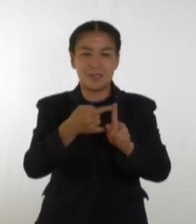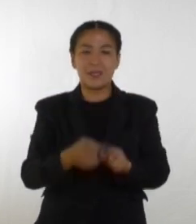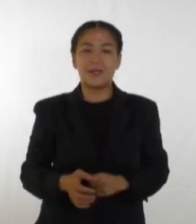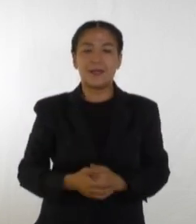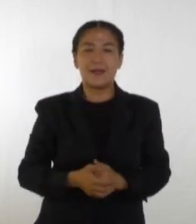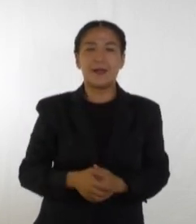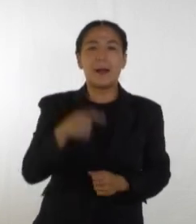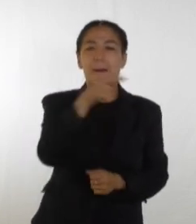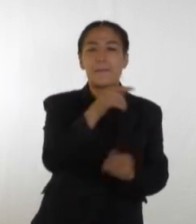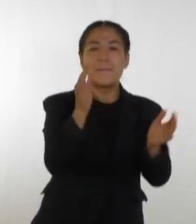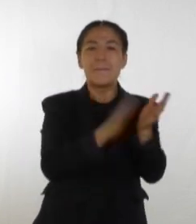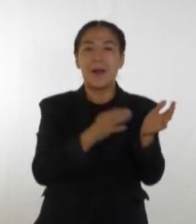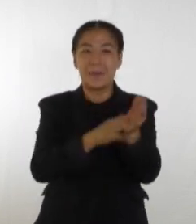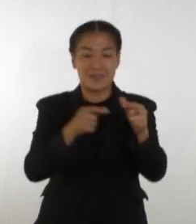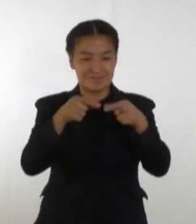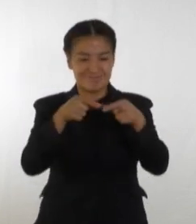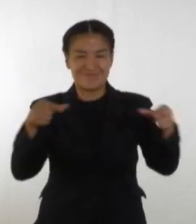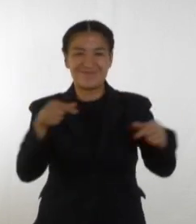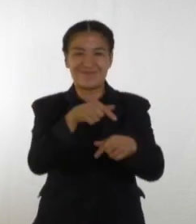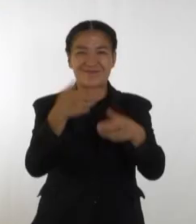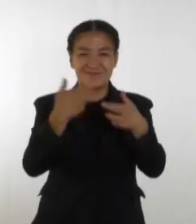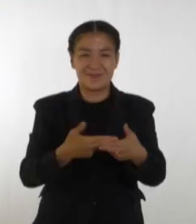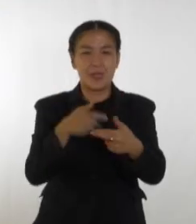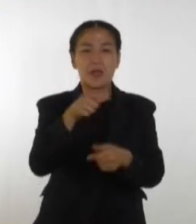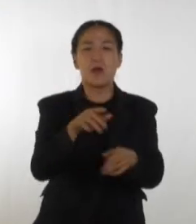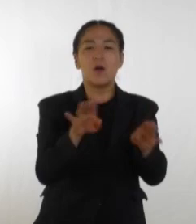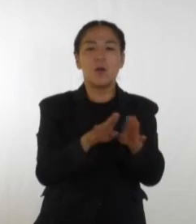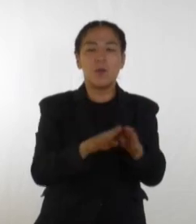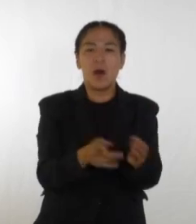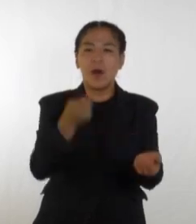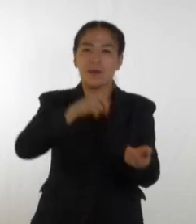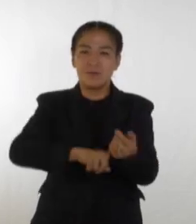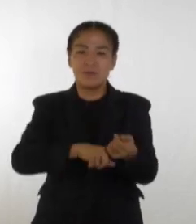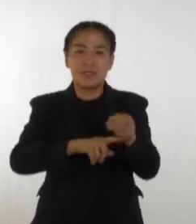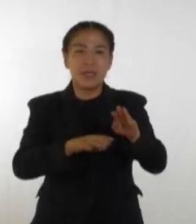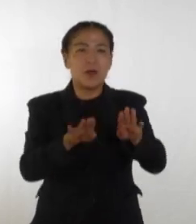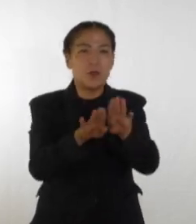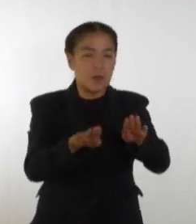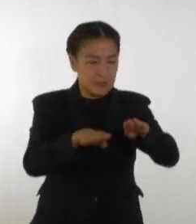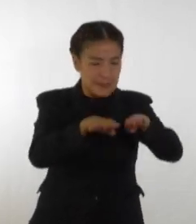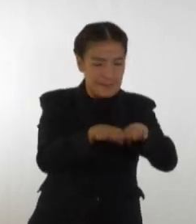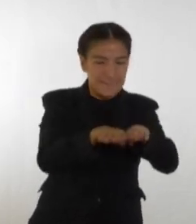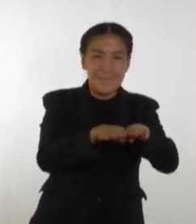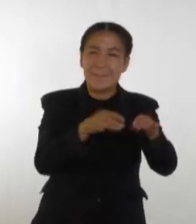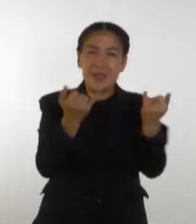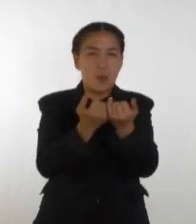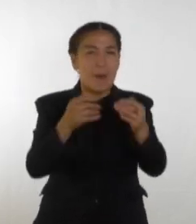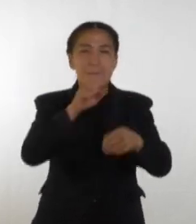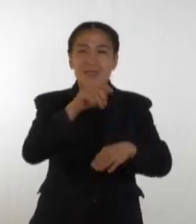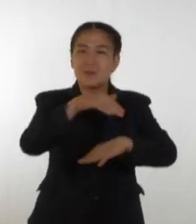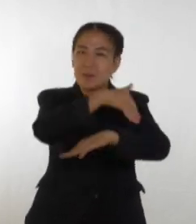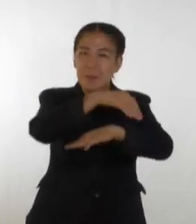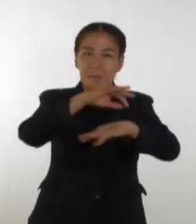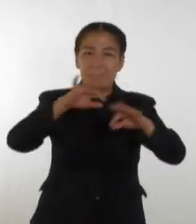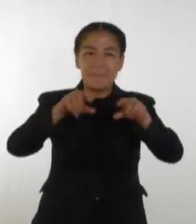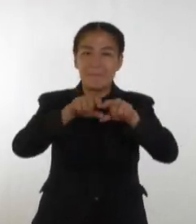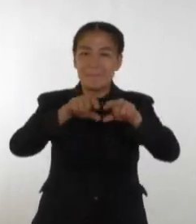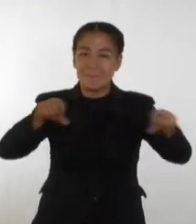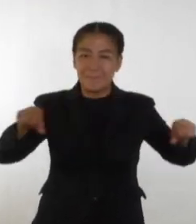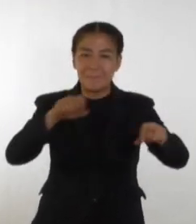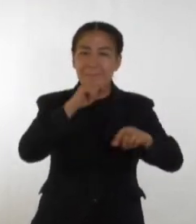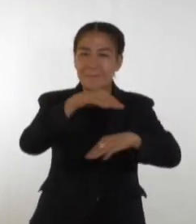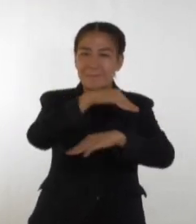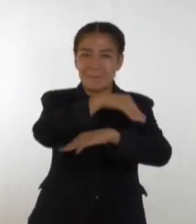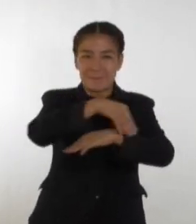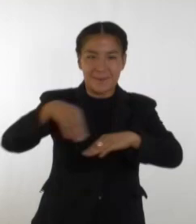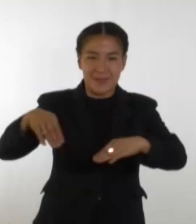referencia. Vamos a tomar el papel sobrante, vamos a ponerlo a un lado, buscar que mida exactamente lo mismo.